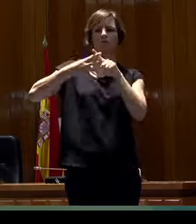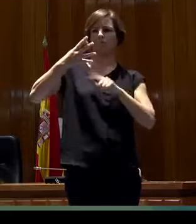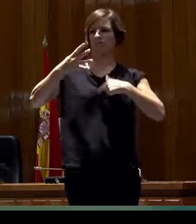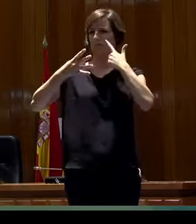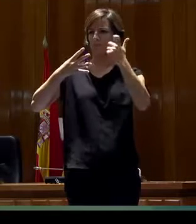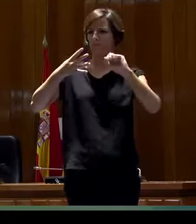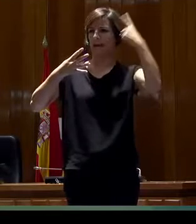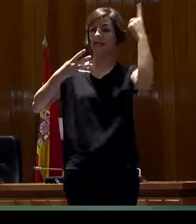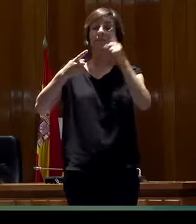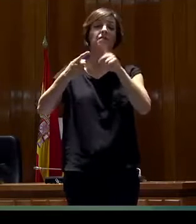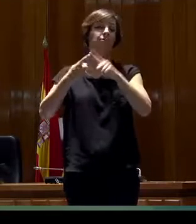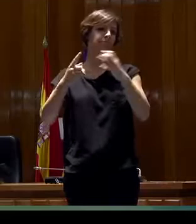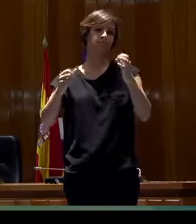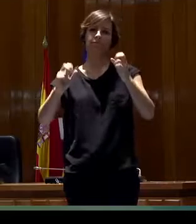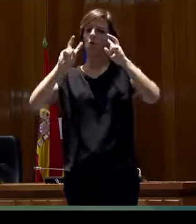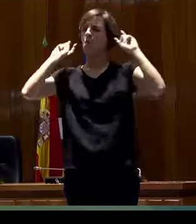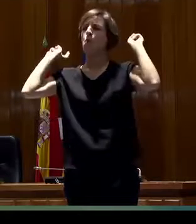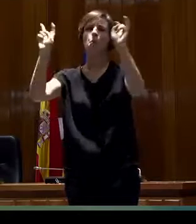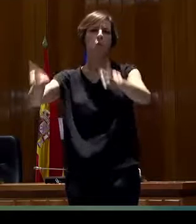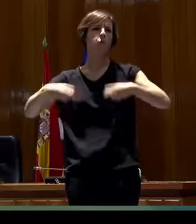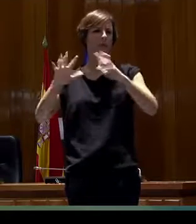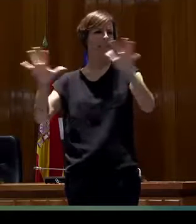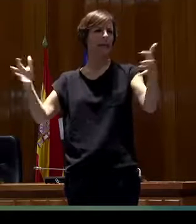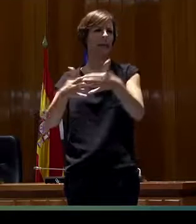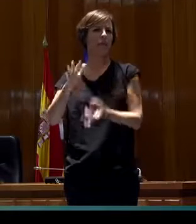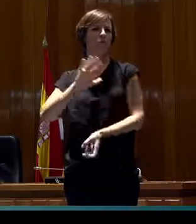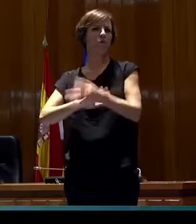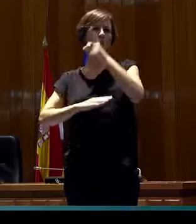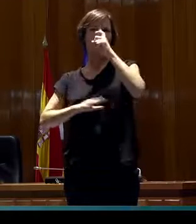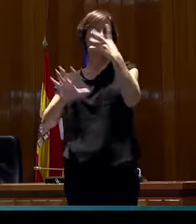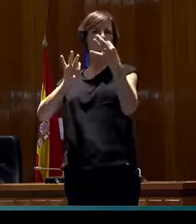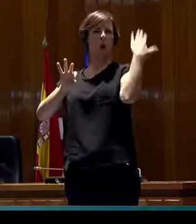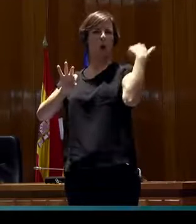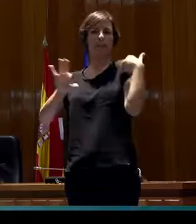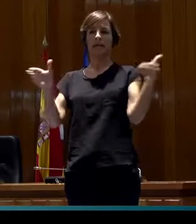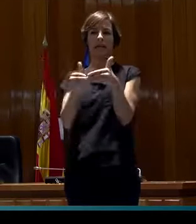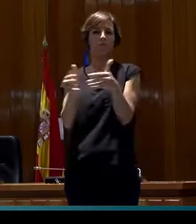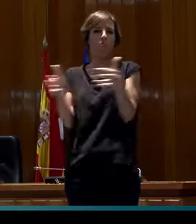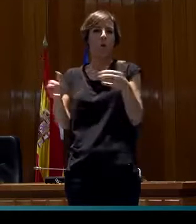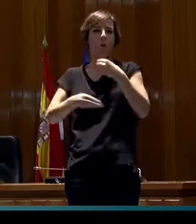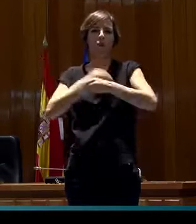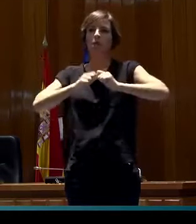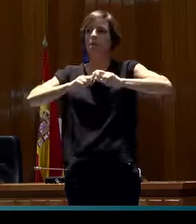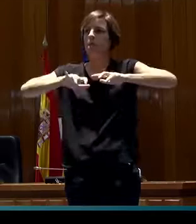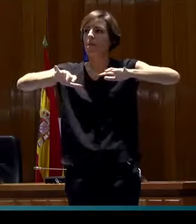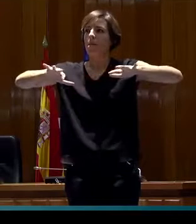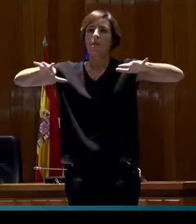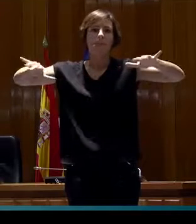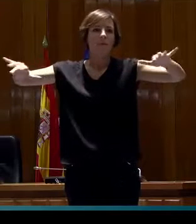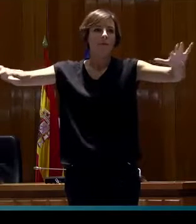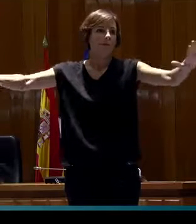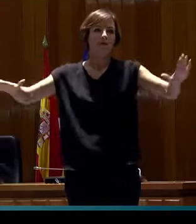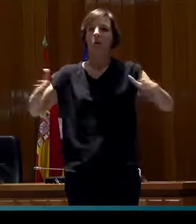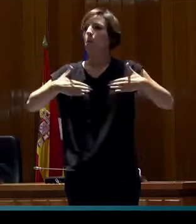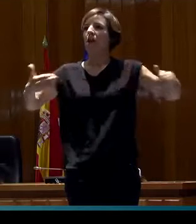un lado, la revolución de Internet, que supuso en los años 90, la aparición de Internet y su uso extensivo y masivo y el alcance de